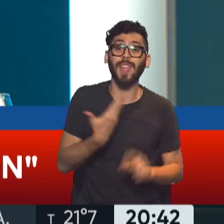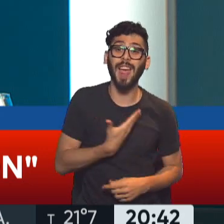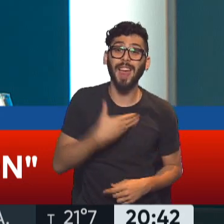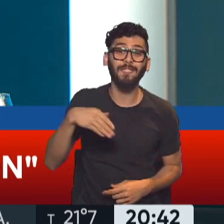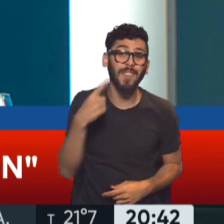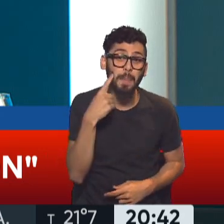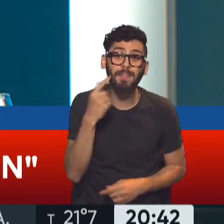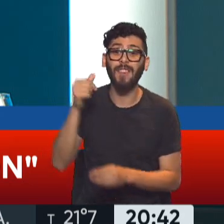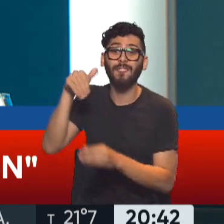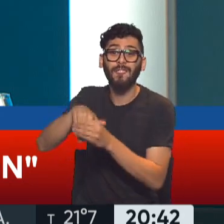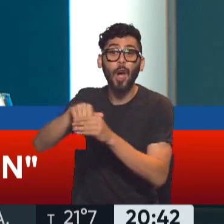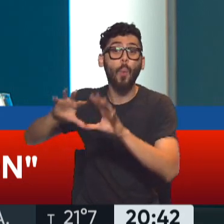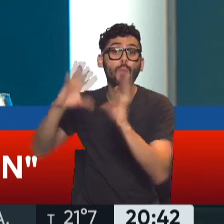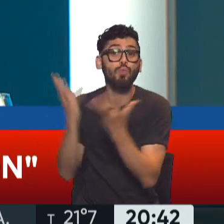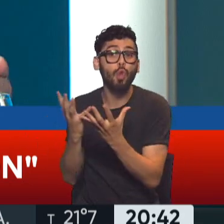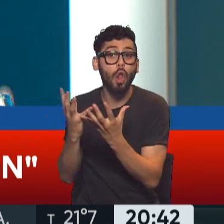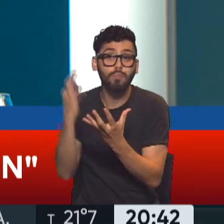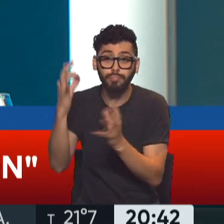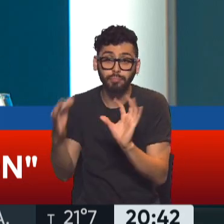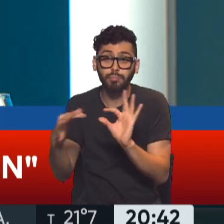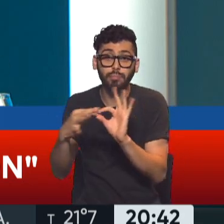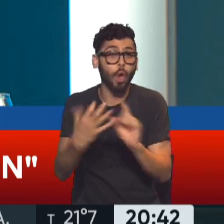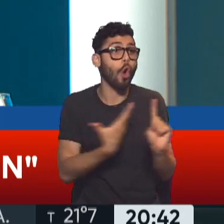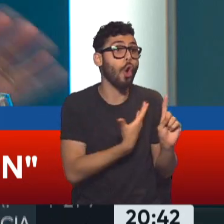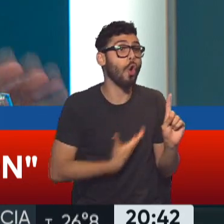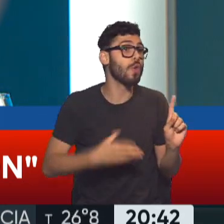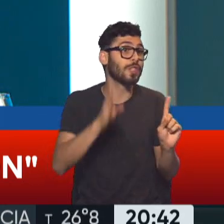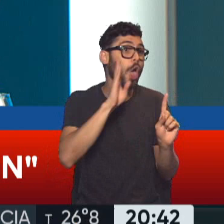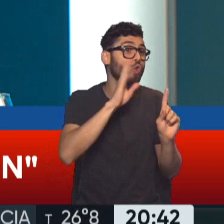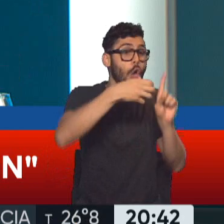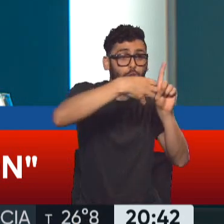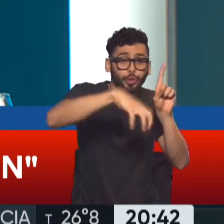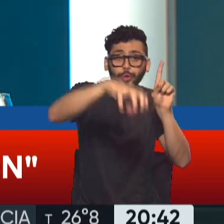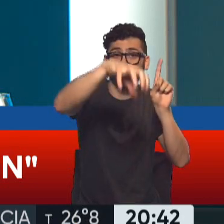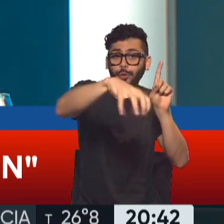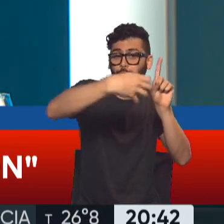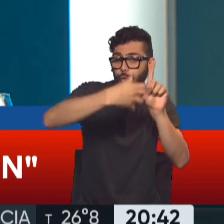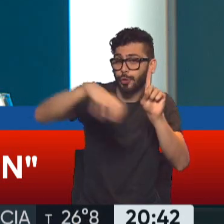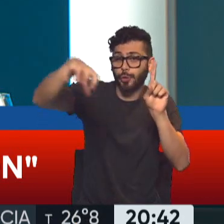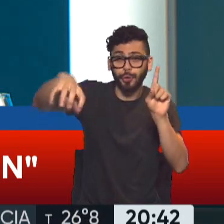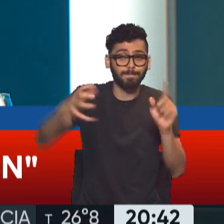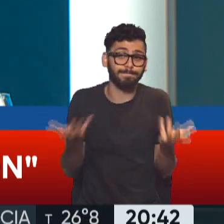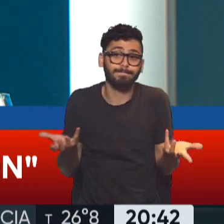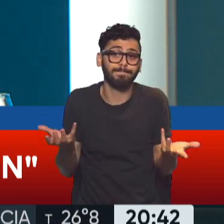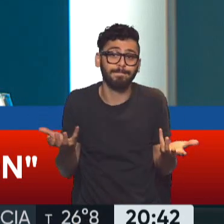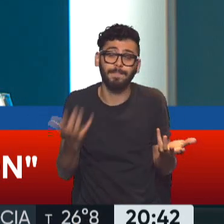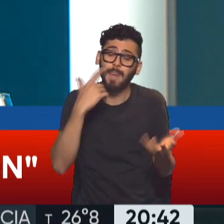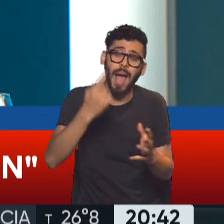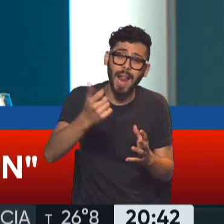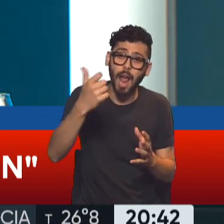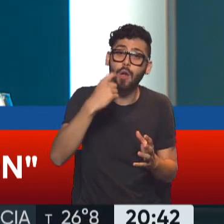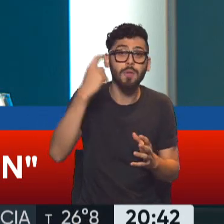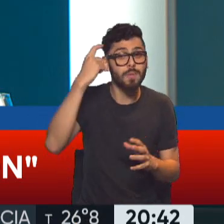Banco Mundial son extensiones del gobierno de los Estados Unidos. Claro. Punto. Y el número es muy concreto. Para que se apruebe